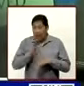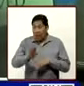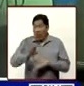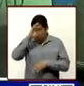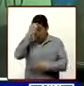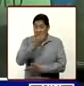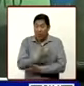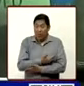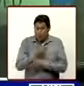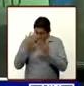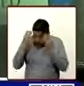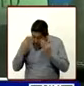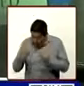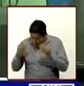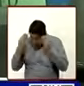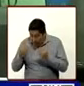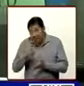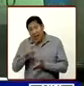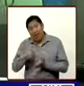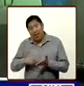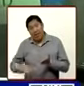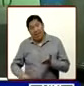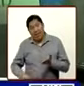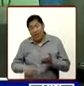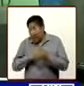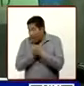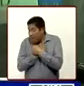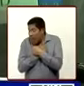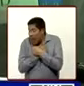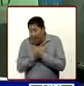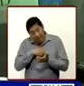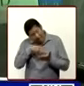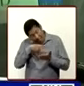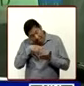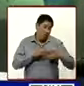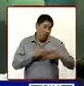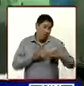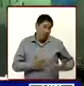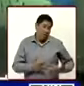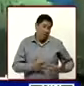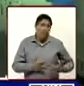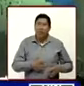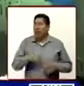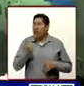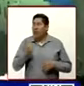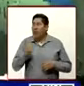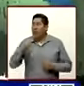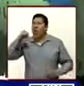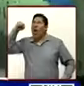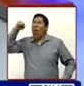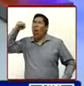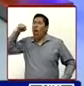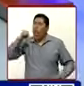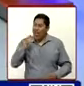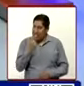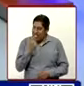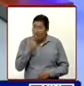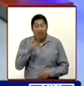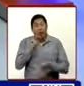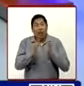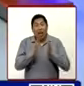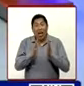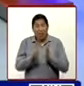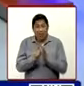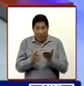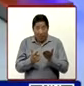niño, enséñele a leer. Enséñele a amar, en todo caso, la lectura. ¿Te acuerdas algún...? De cristal. Sí, muy bien. Sí. Estoy hablándote